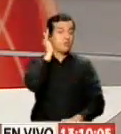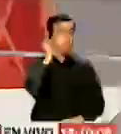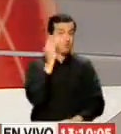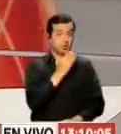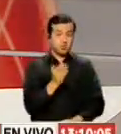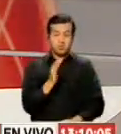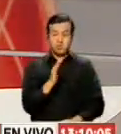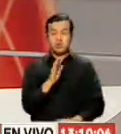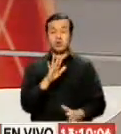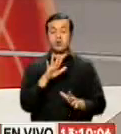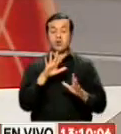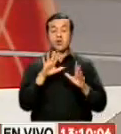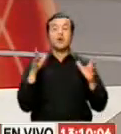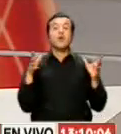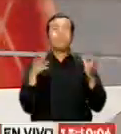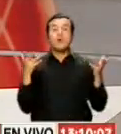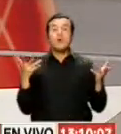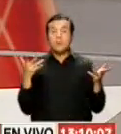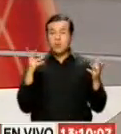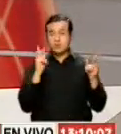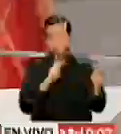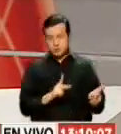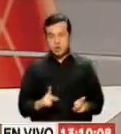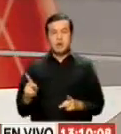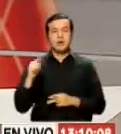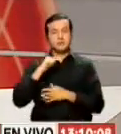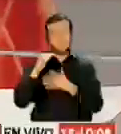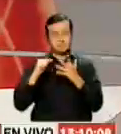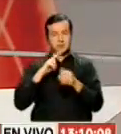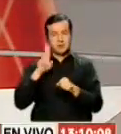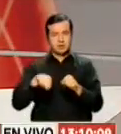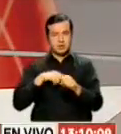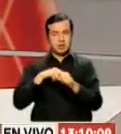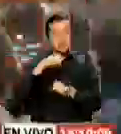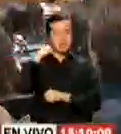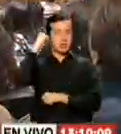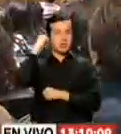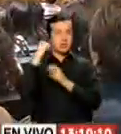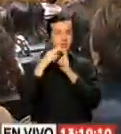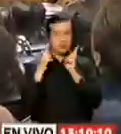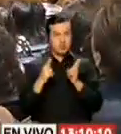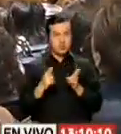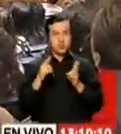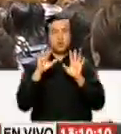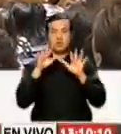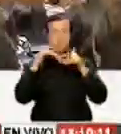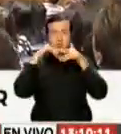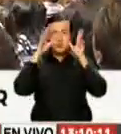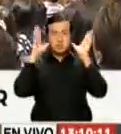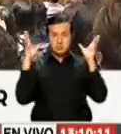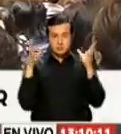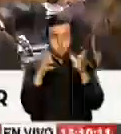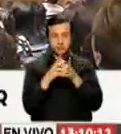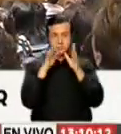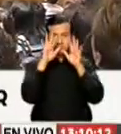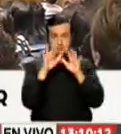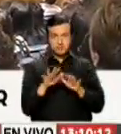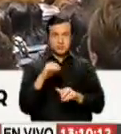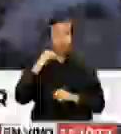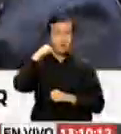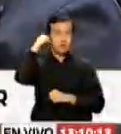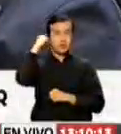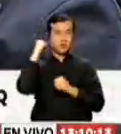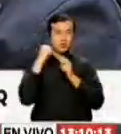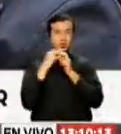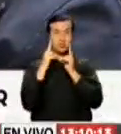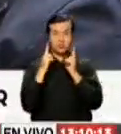La conclusión es la necesidad de crear un Plan Nacional para Derechos Humanos. Este 10 de diciembre se presentó la Secretaría de Derechos